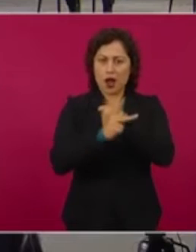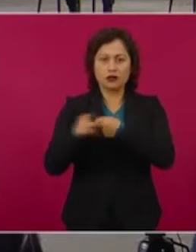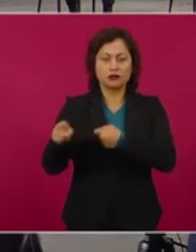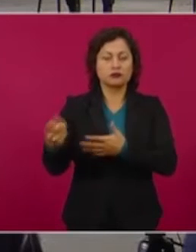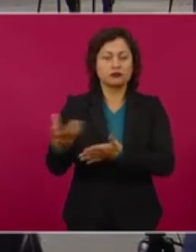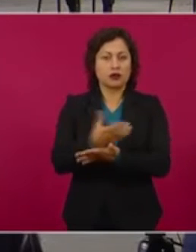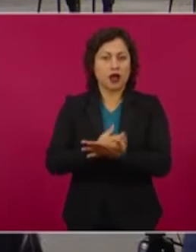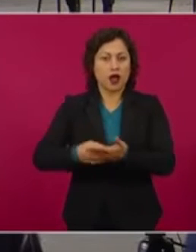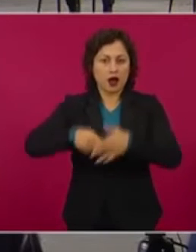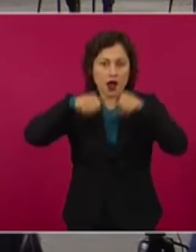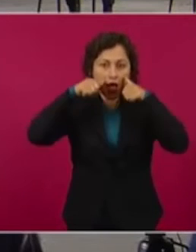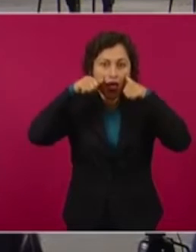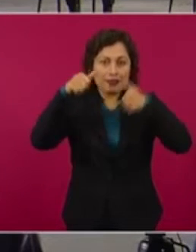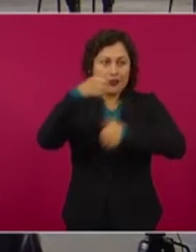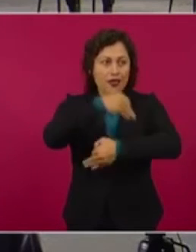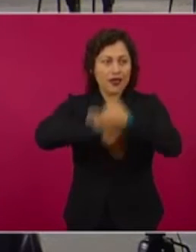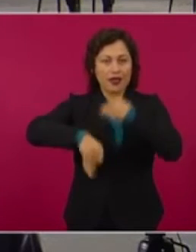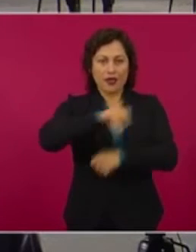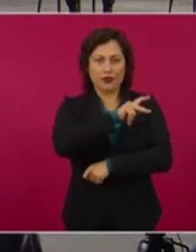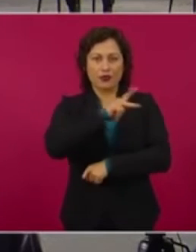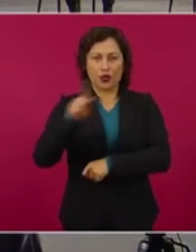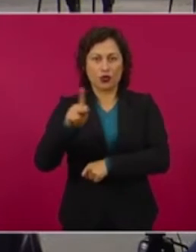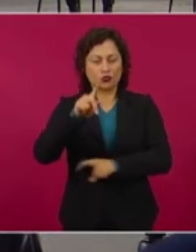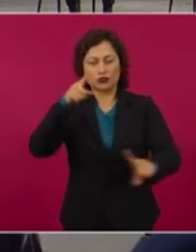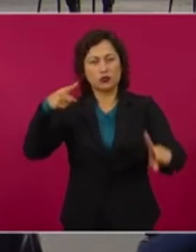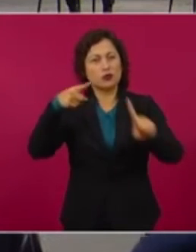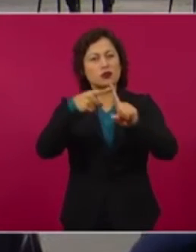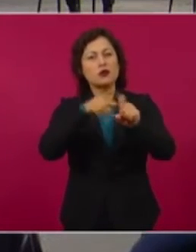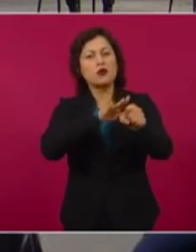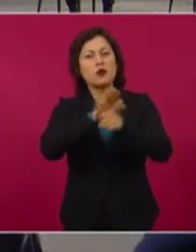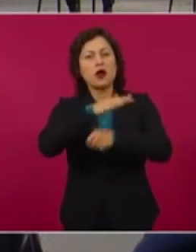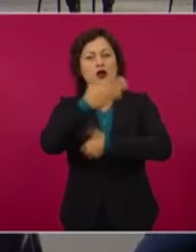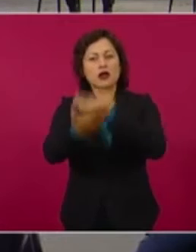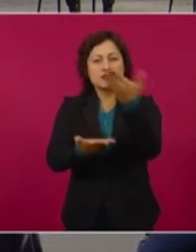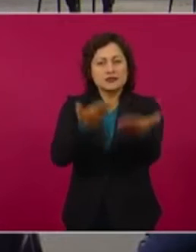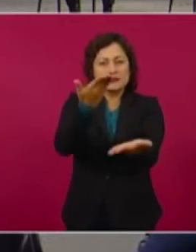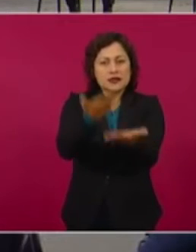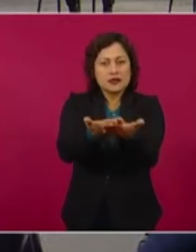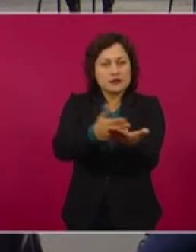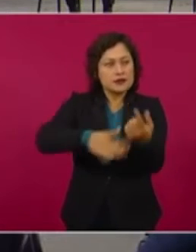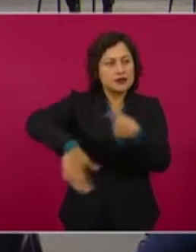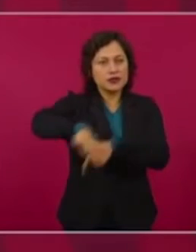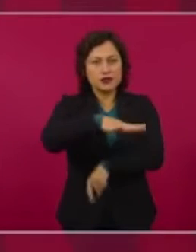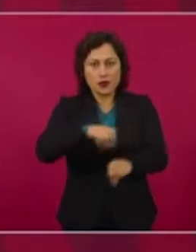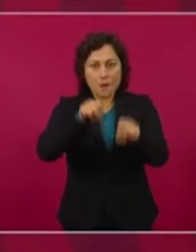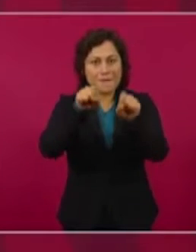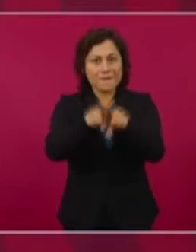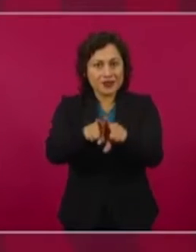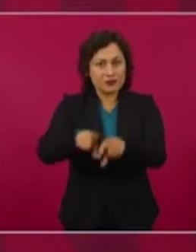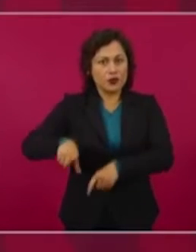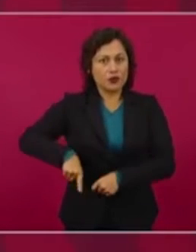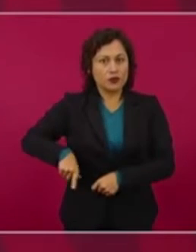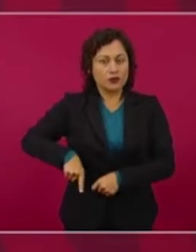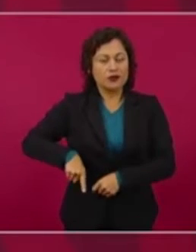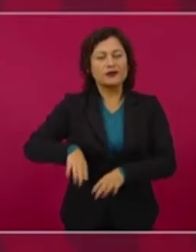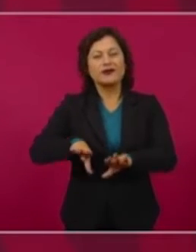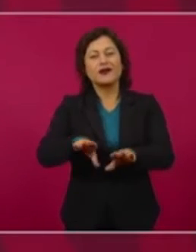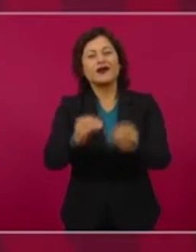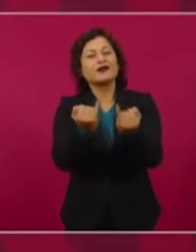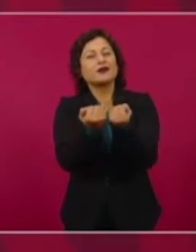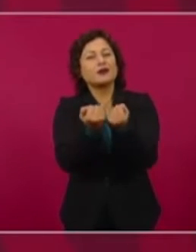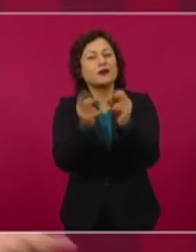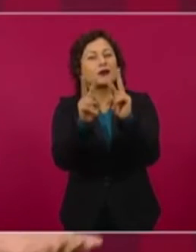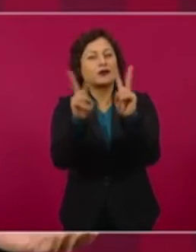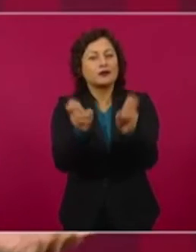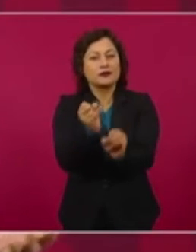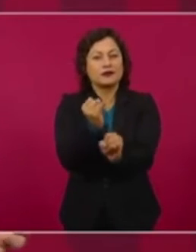el objetivo principal es el servicio público. Es lo mismo que sucede con el Internet.